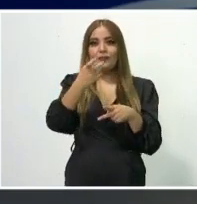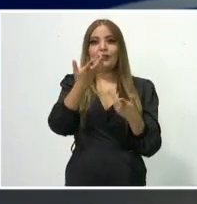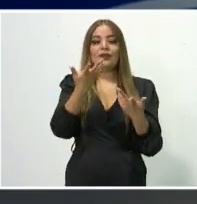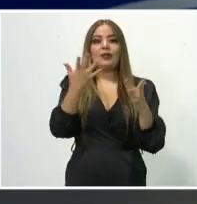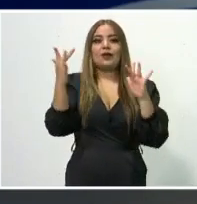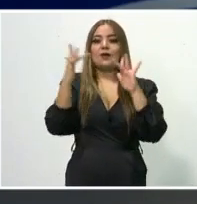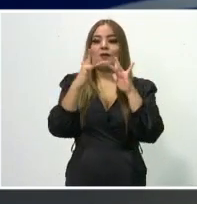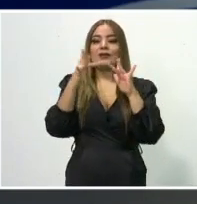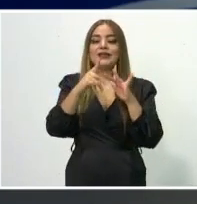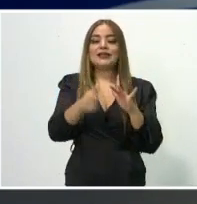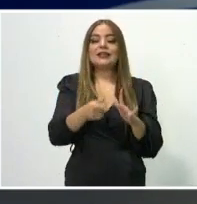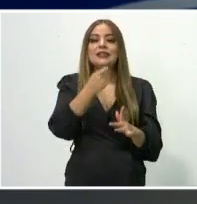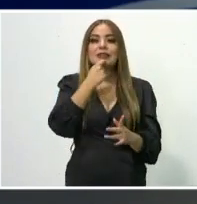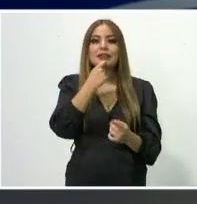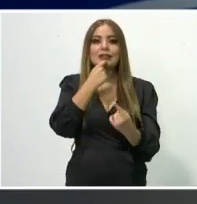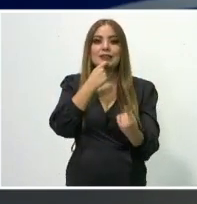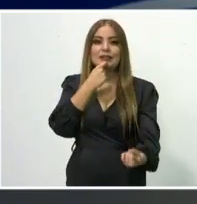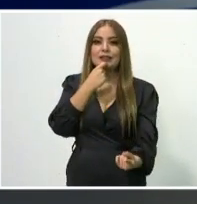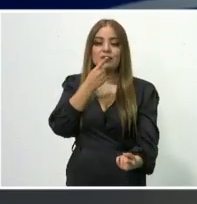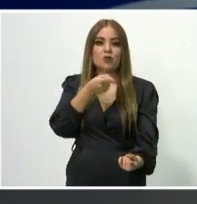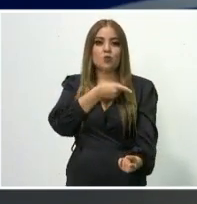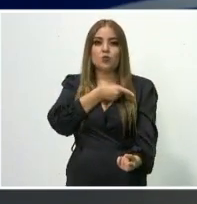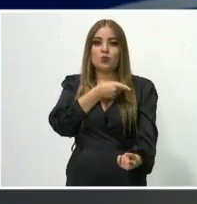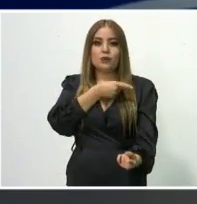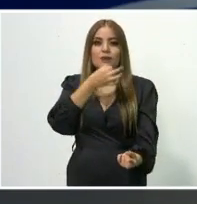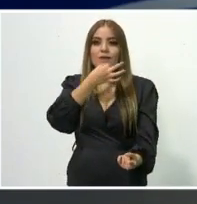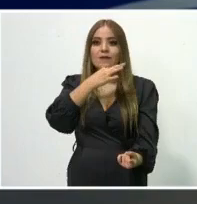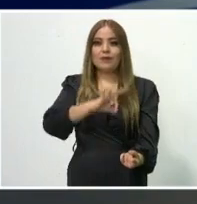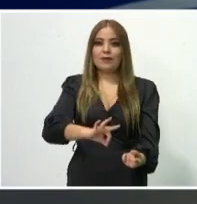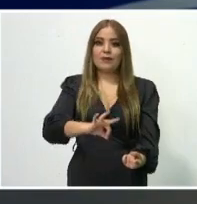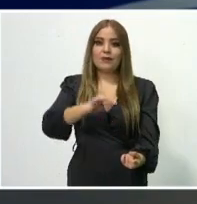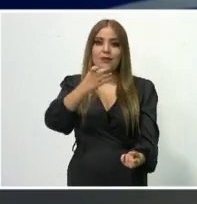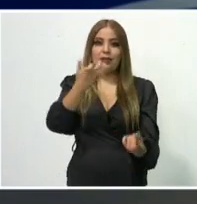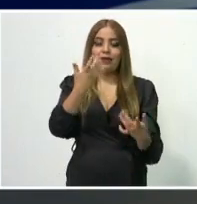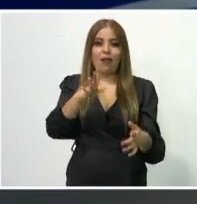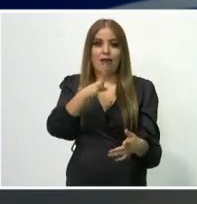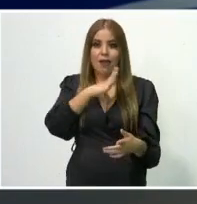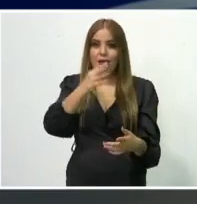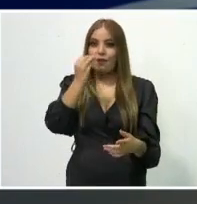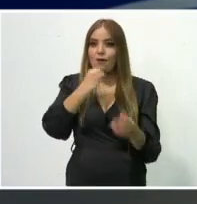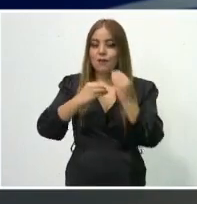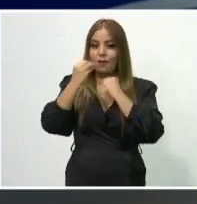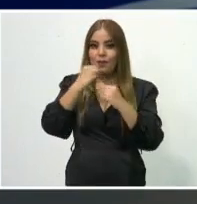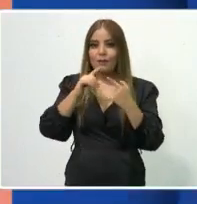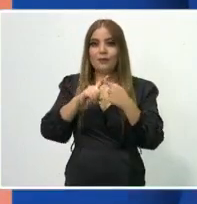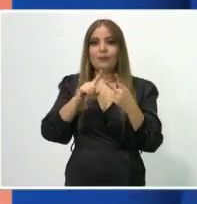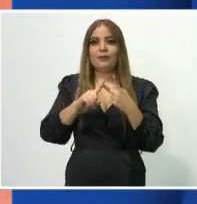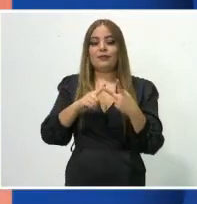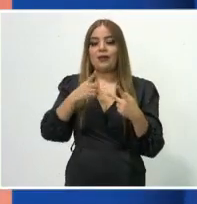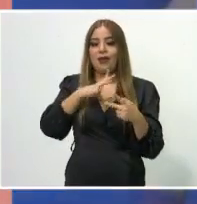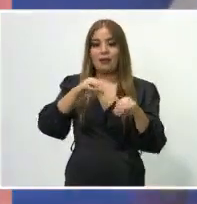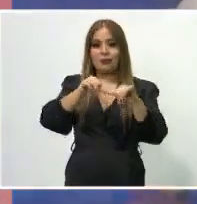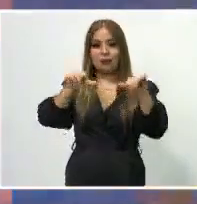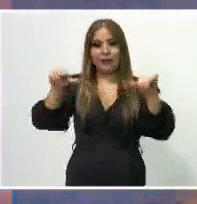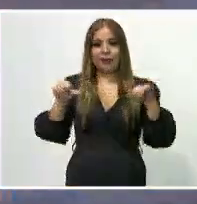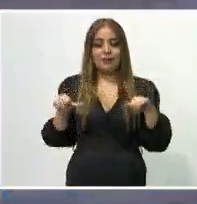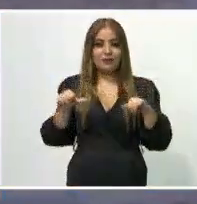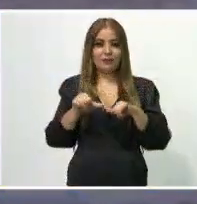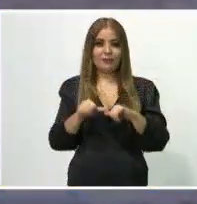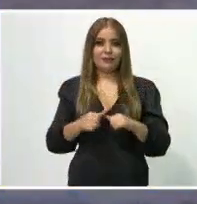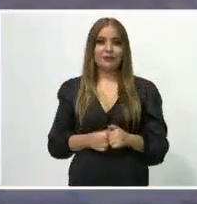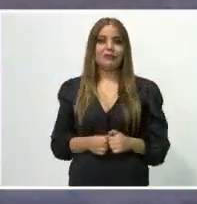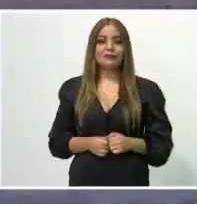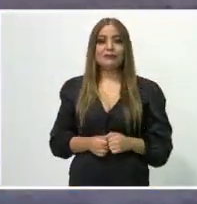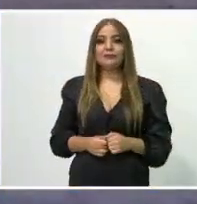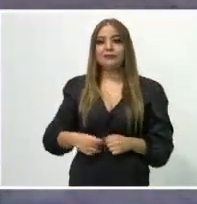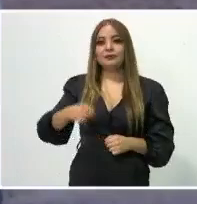El chiquito pues estaba solo en su fiesta, ya había comida, había bebidas, había una alberca y la